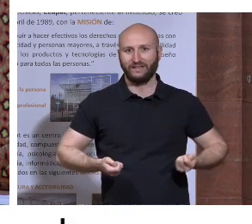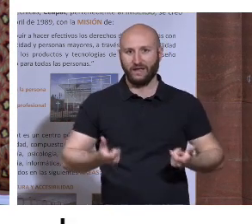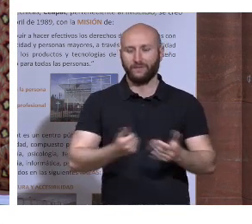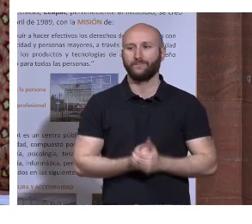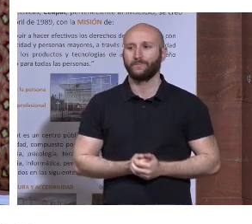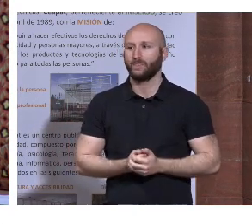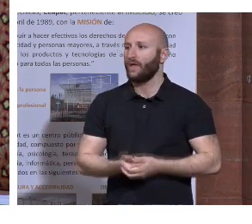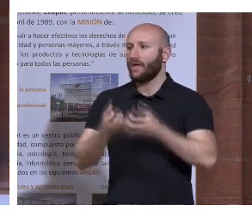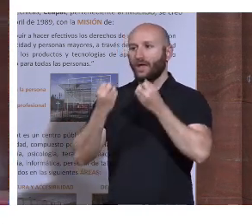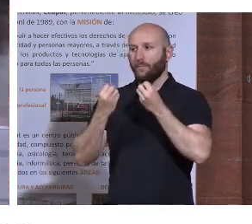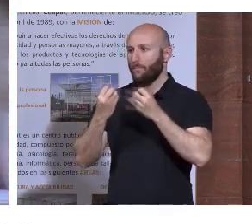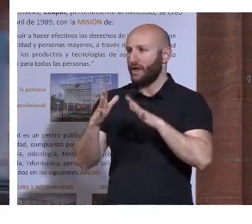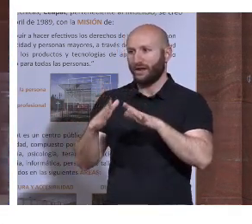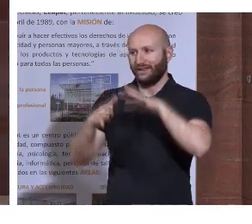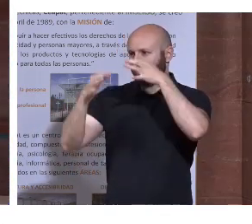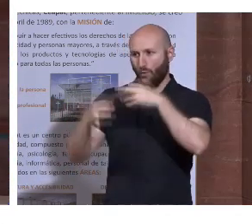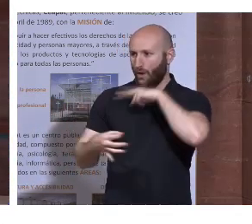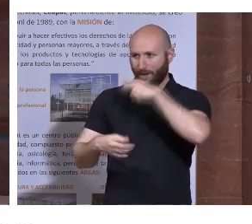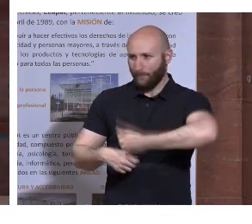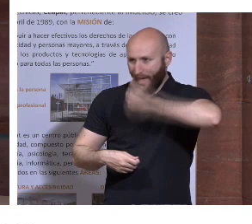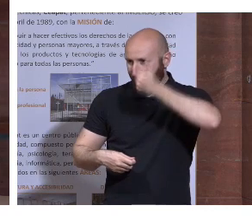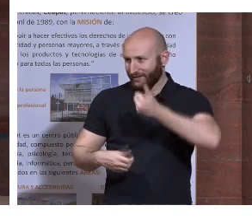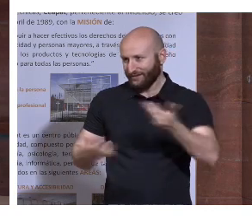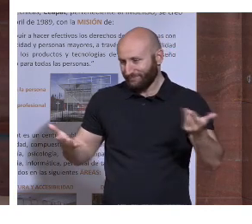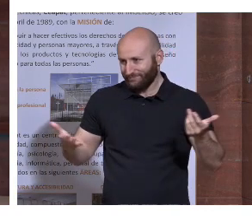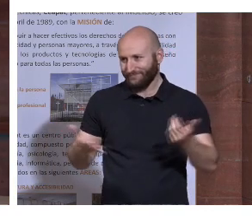Fenomenal. Ya, y hablarías mucho más. Sí, iba a contar otra, pero ya.